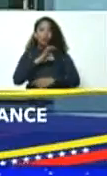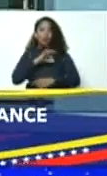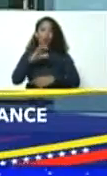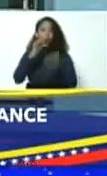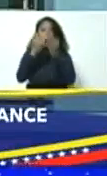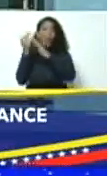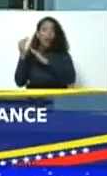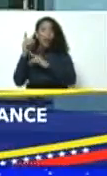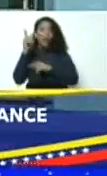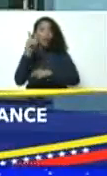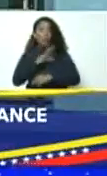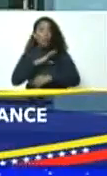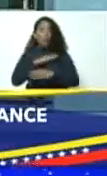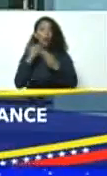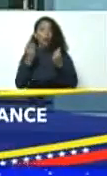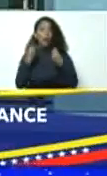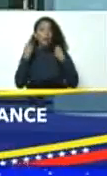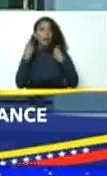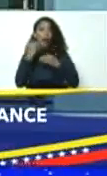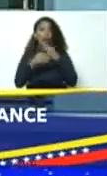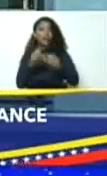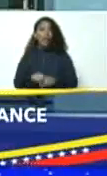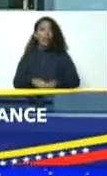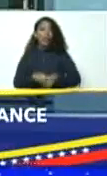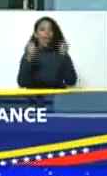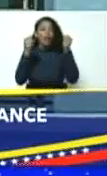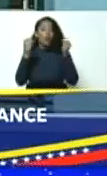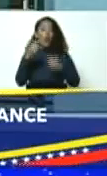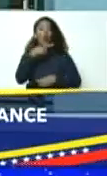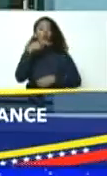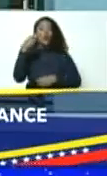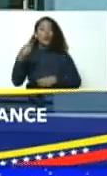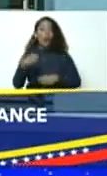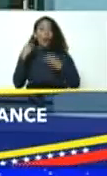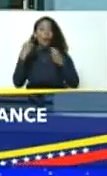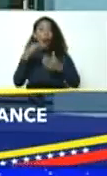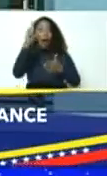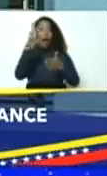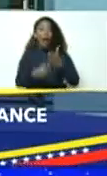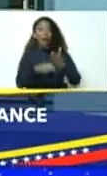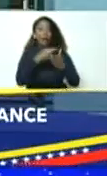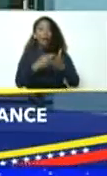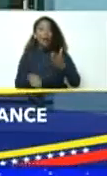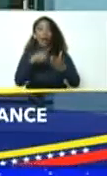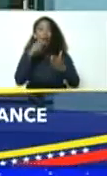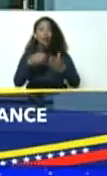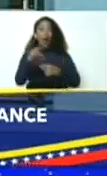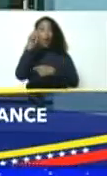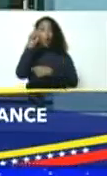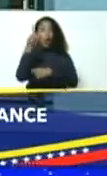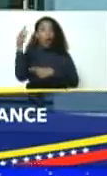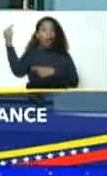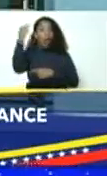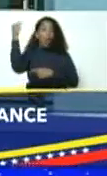de sus economías, para hacerle daño a Rusia, para acabar con Rusia, por una